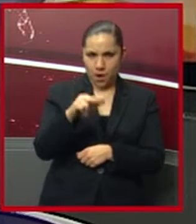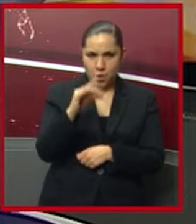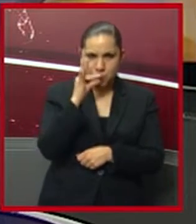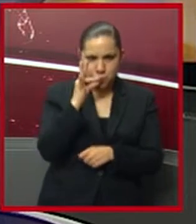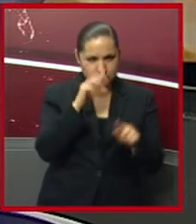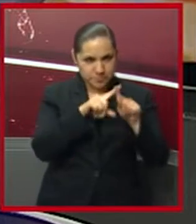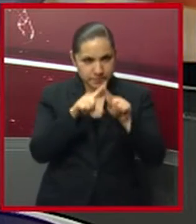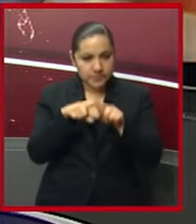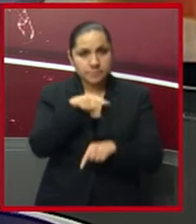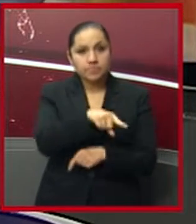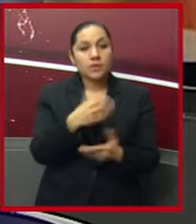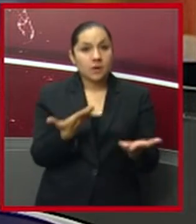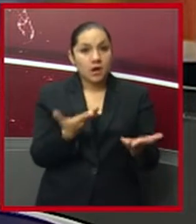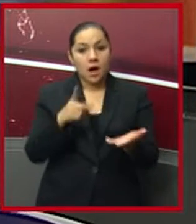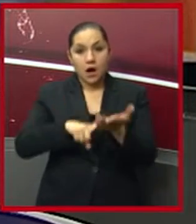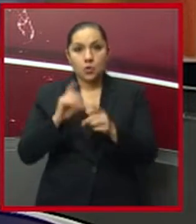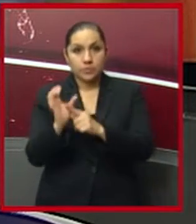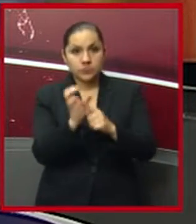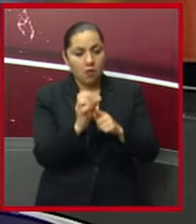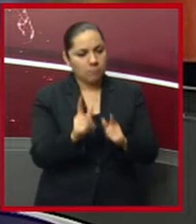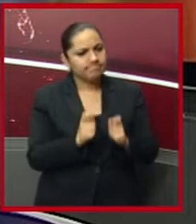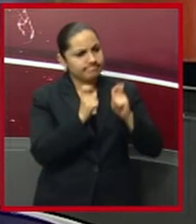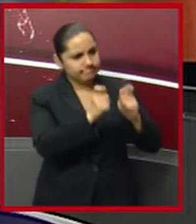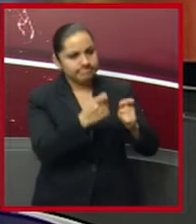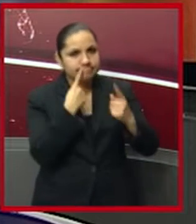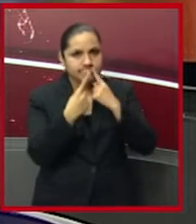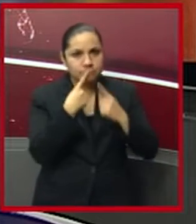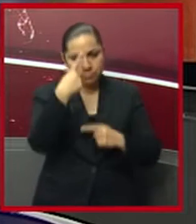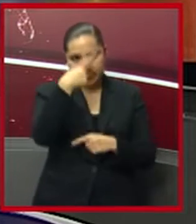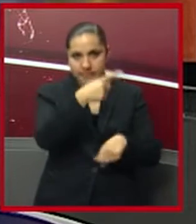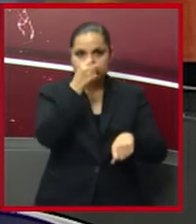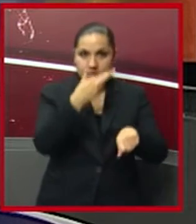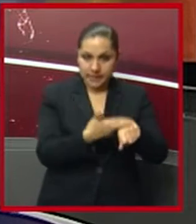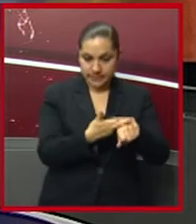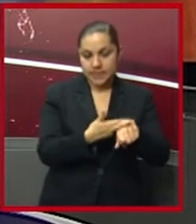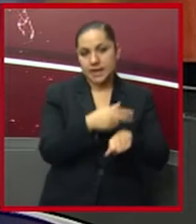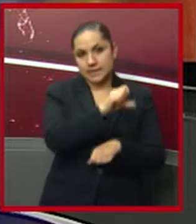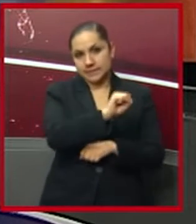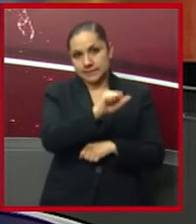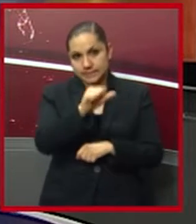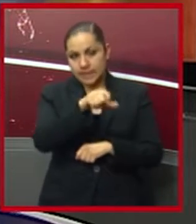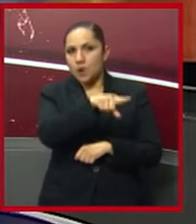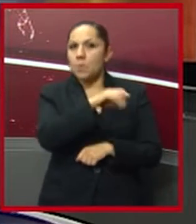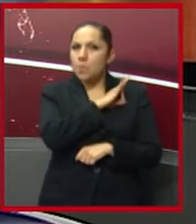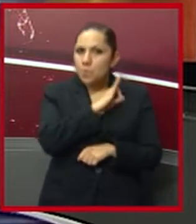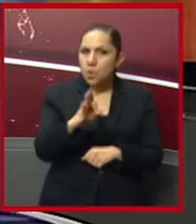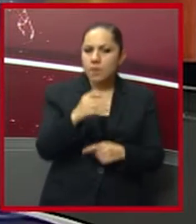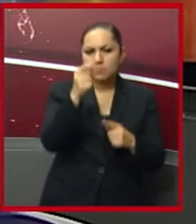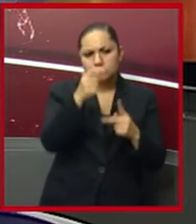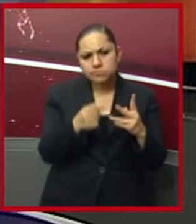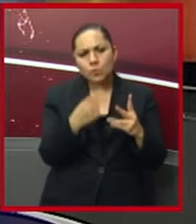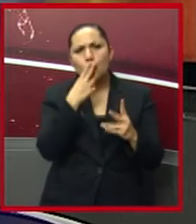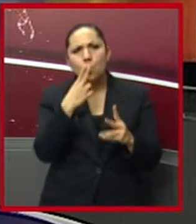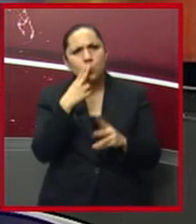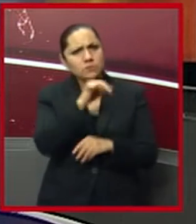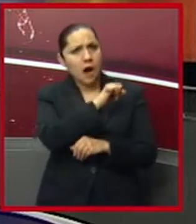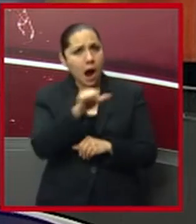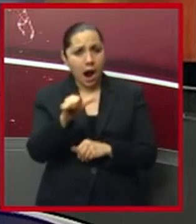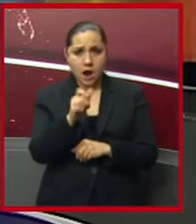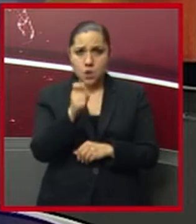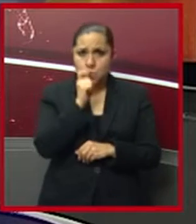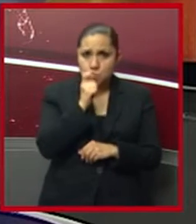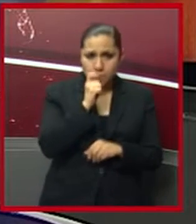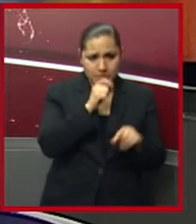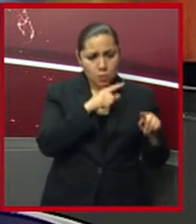el documento faculta a la Secretaría de Salud para regular el empleo medicinal de la cannabis sativa y se autoriza la importación de medicamentos con